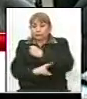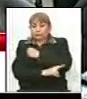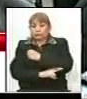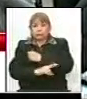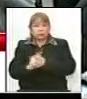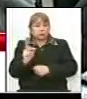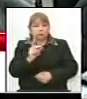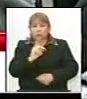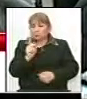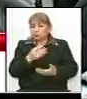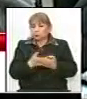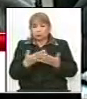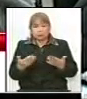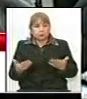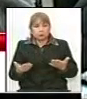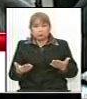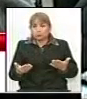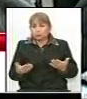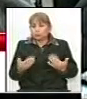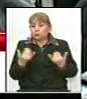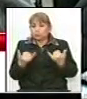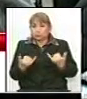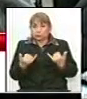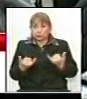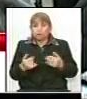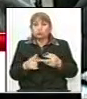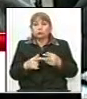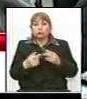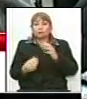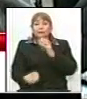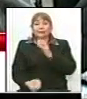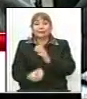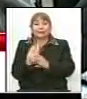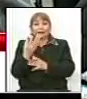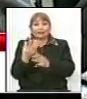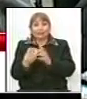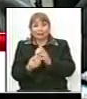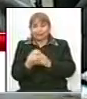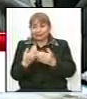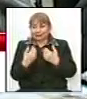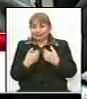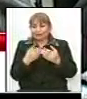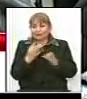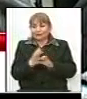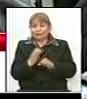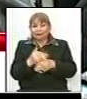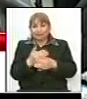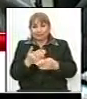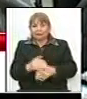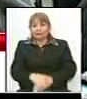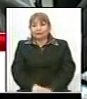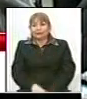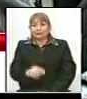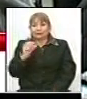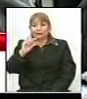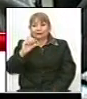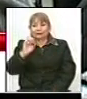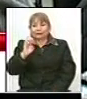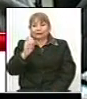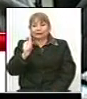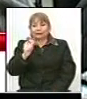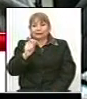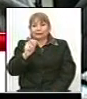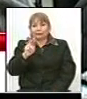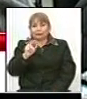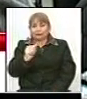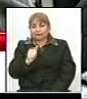hay servicios de geriatría. Ahora recién está empezando Arequipa a tener un servicio de geriatría con formación de geriatras, ¿no? O sea, tenemos